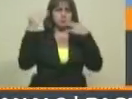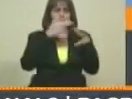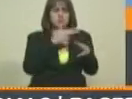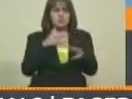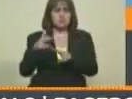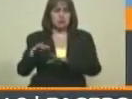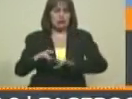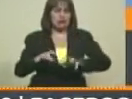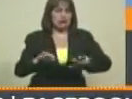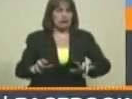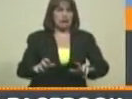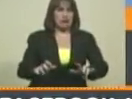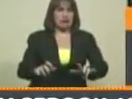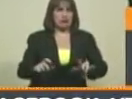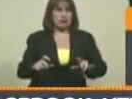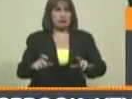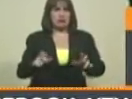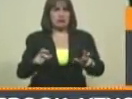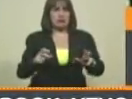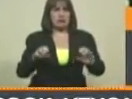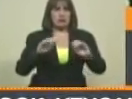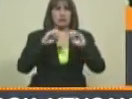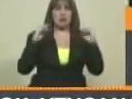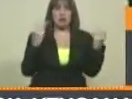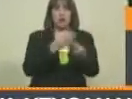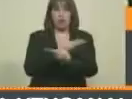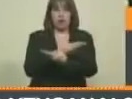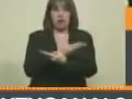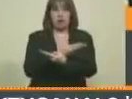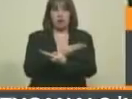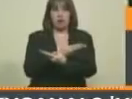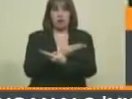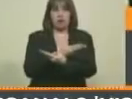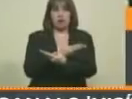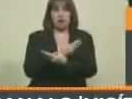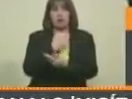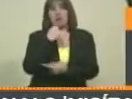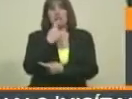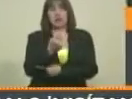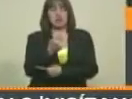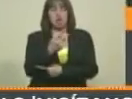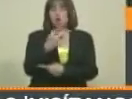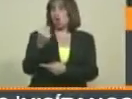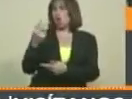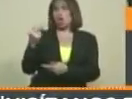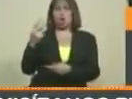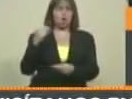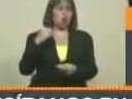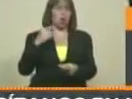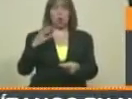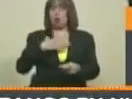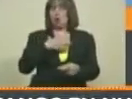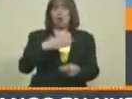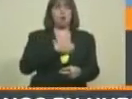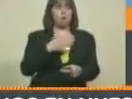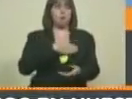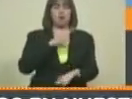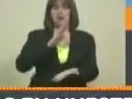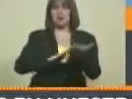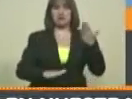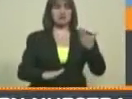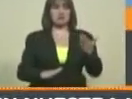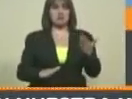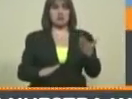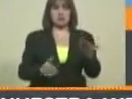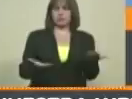nuestro canciller, el sicario general de la OEA, Luis Almagro, sale a decir que no nos podemos ir.